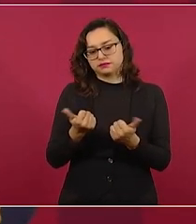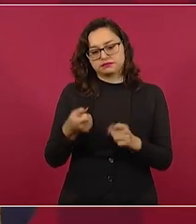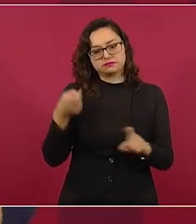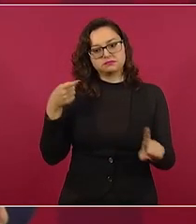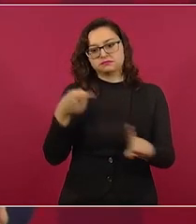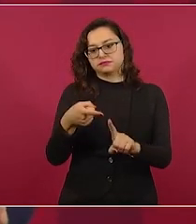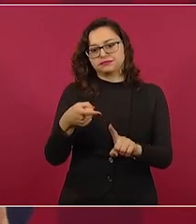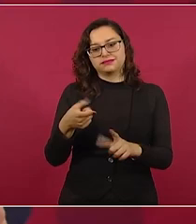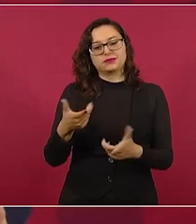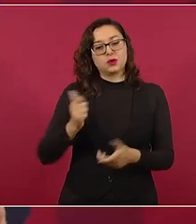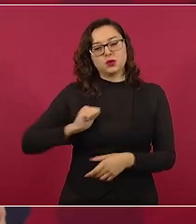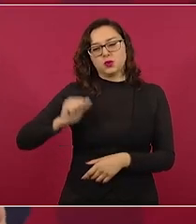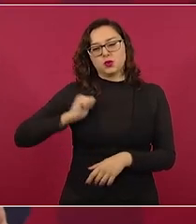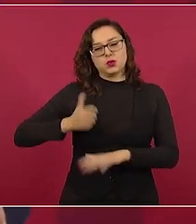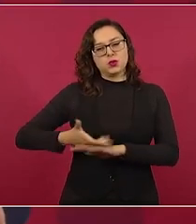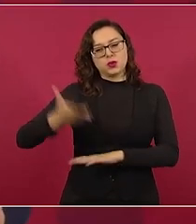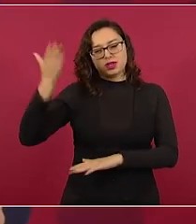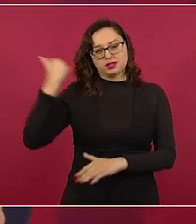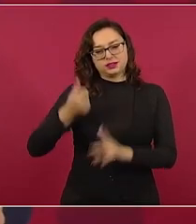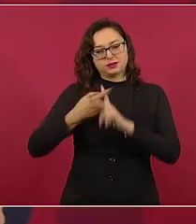cómo iniciaron.